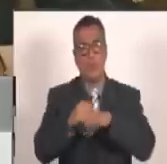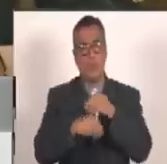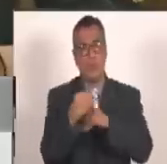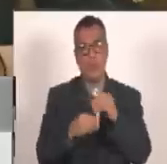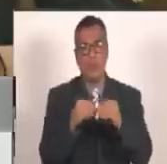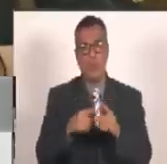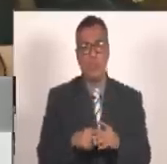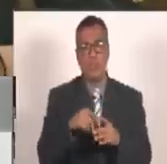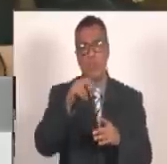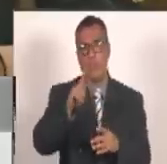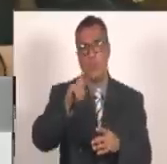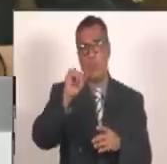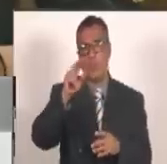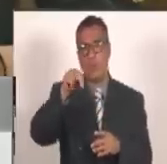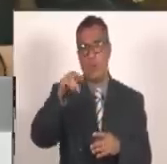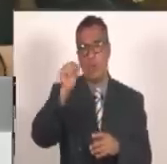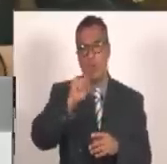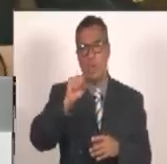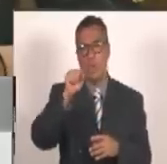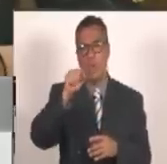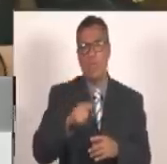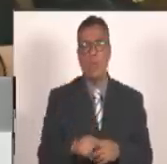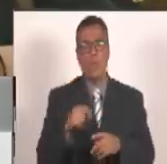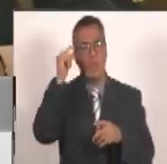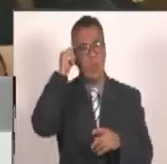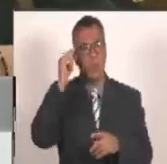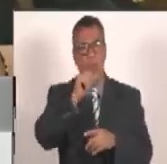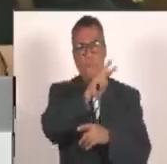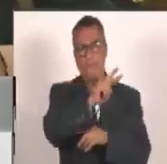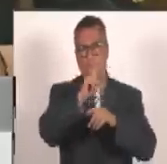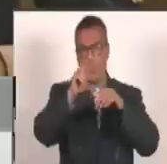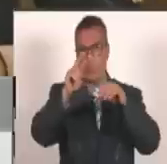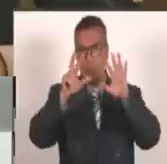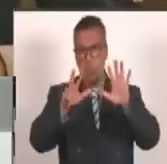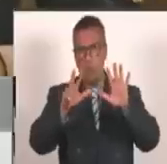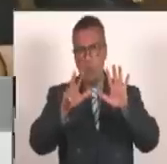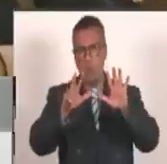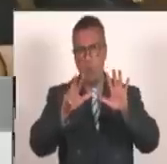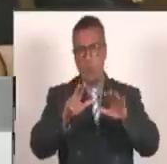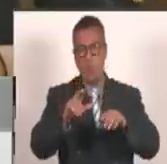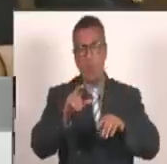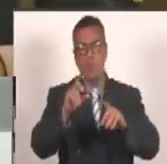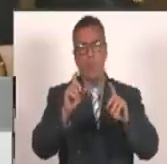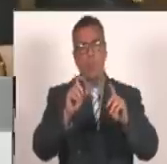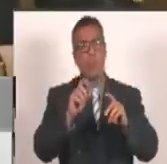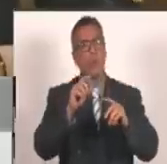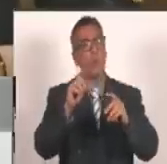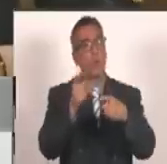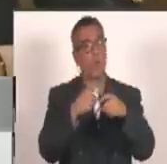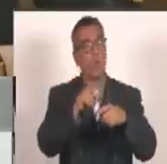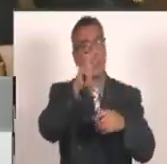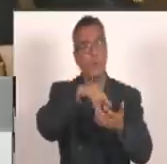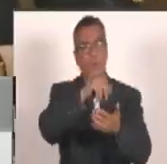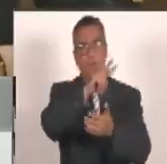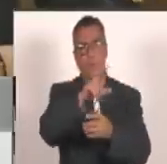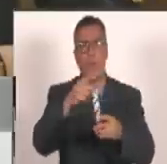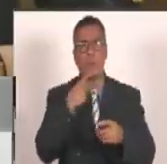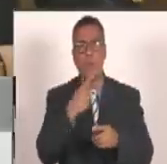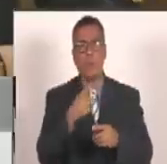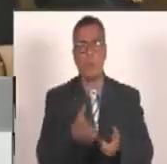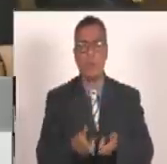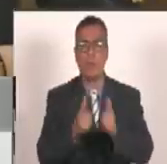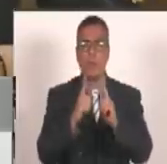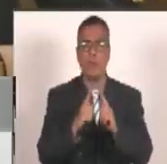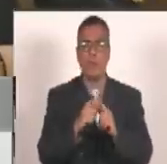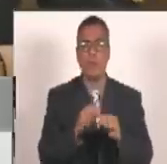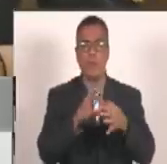por el ciudadano Imac Saac Saac, de fecha 28 de agosto de 2023, mediante la cual solicita